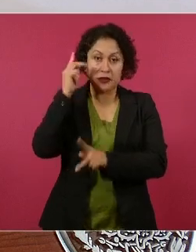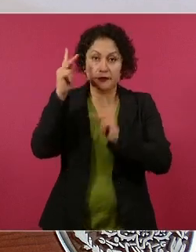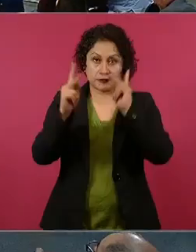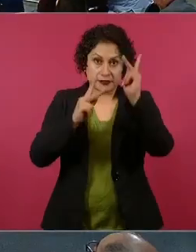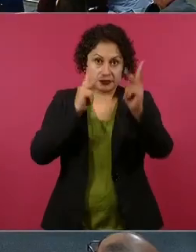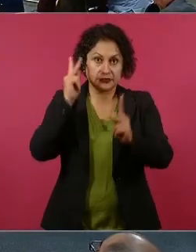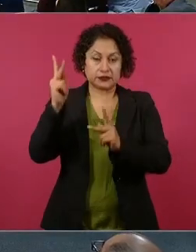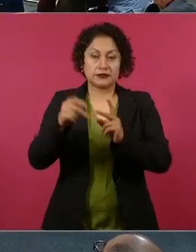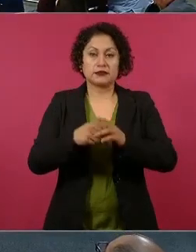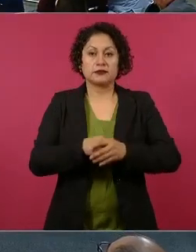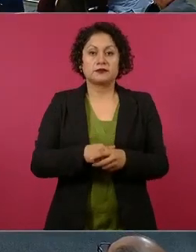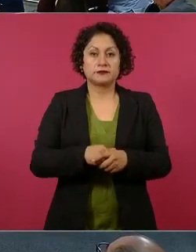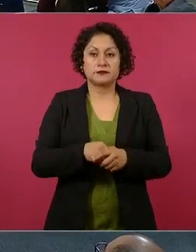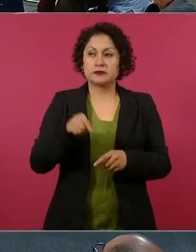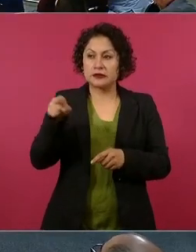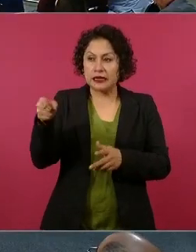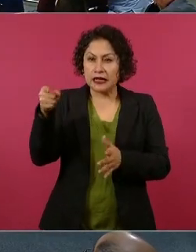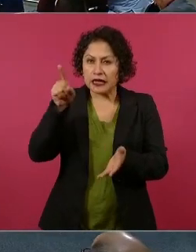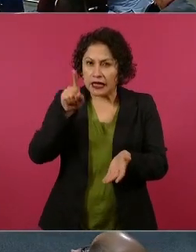Sí, pero de puros,